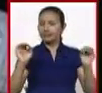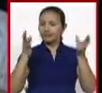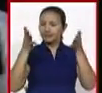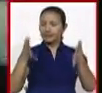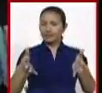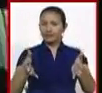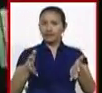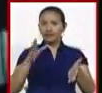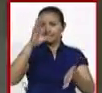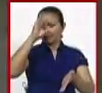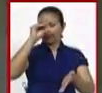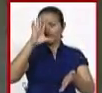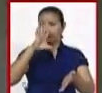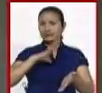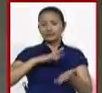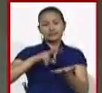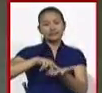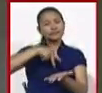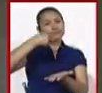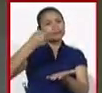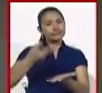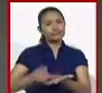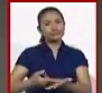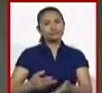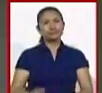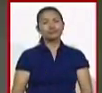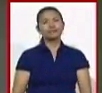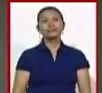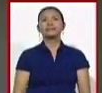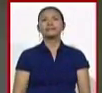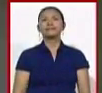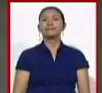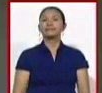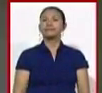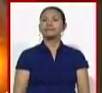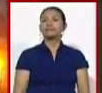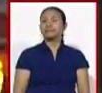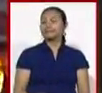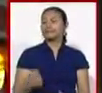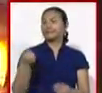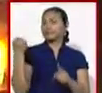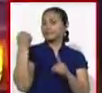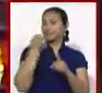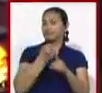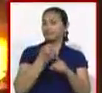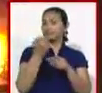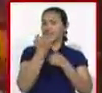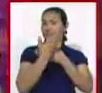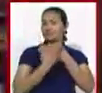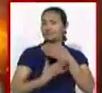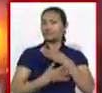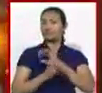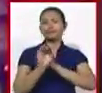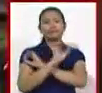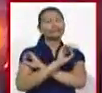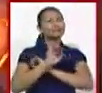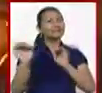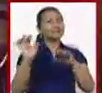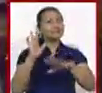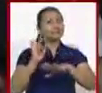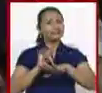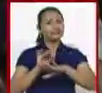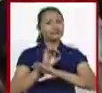nada. Se cayó. Sí, seguramente que se cayó, pues. Y se golpeó y estaba chorreando sangre, pero nadie lo tocó,